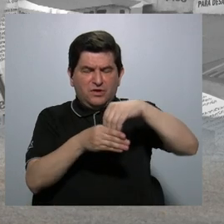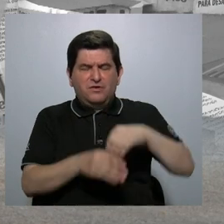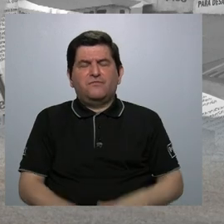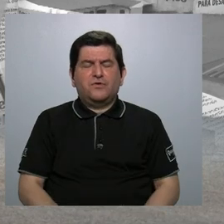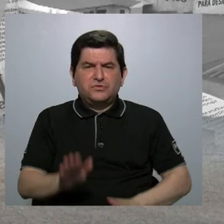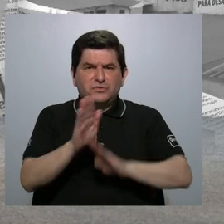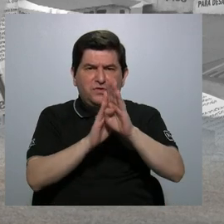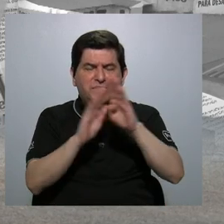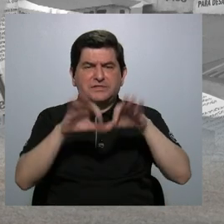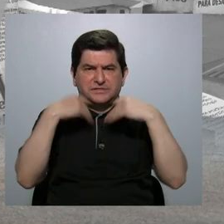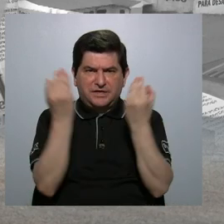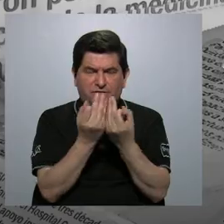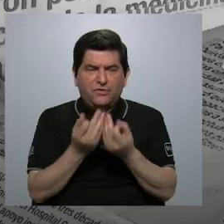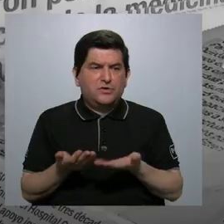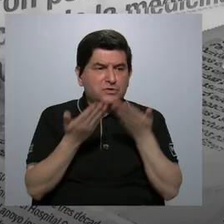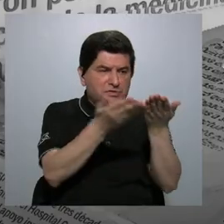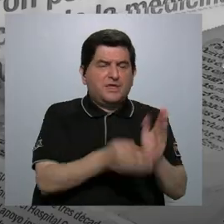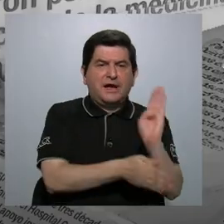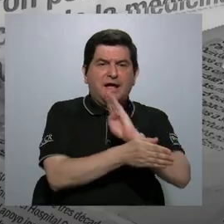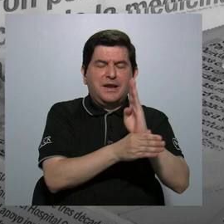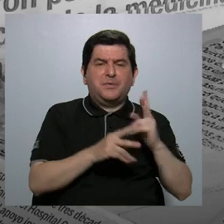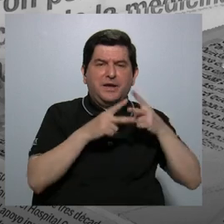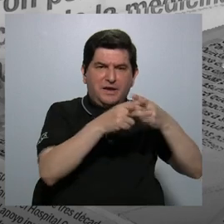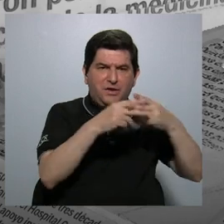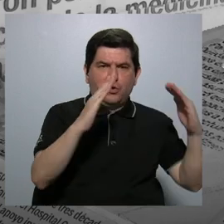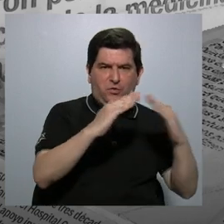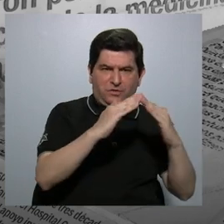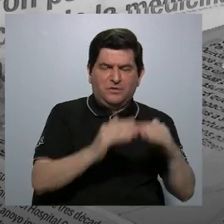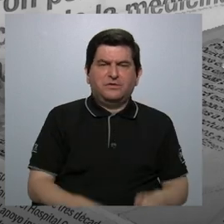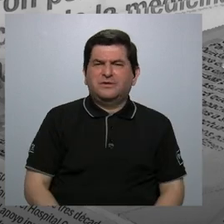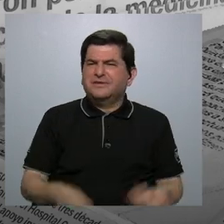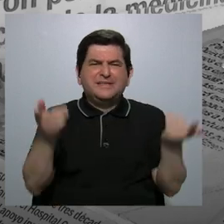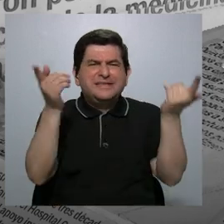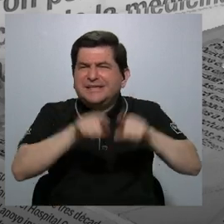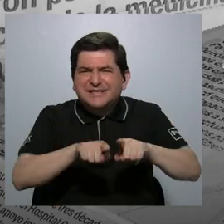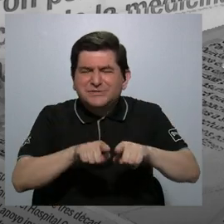Banco Hipotecario para la Vivienda. ¿Qué produce esto? Que las